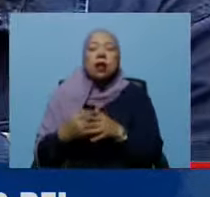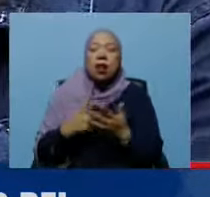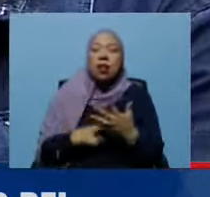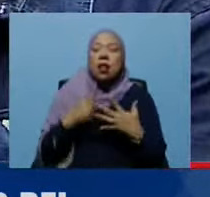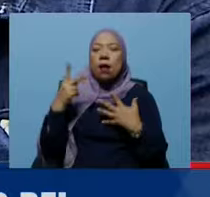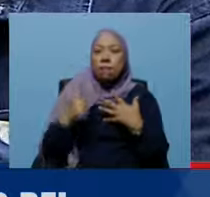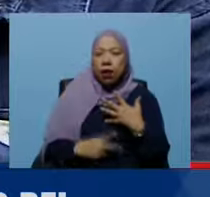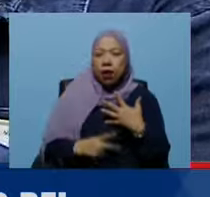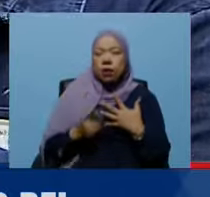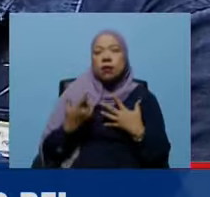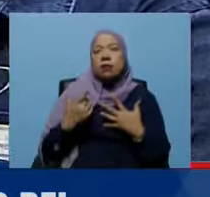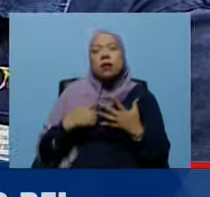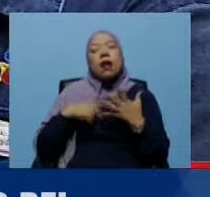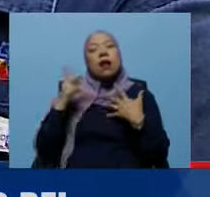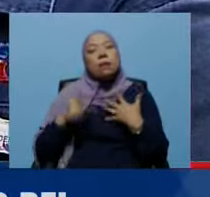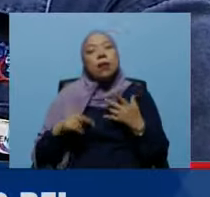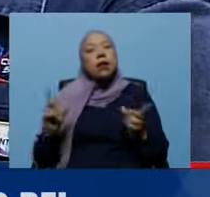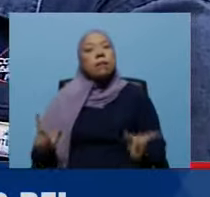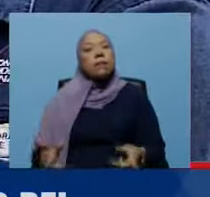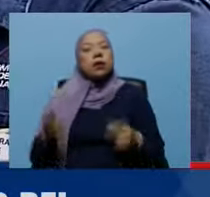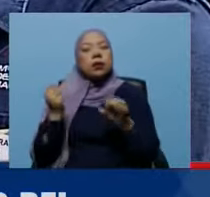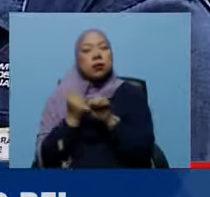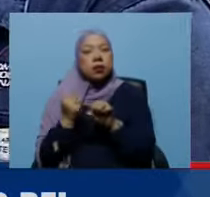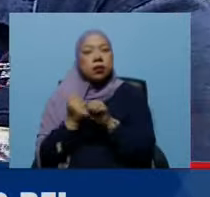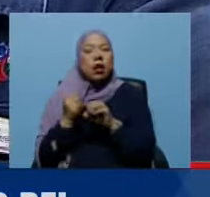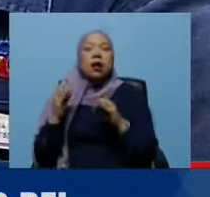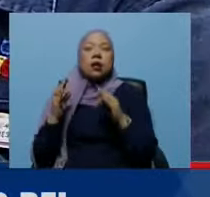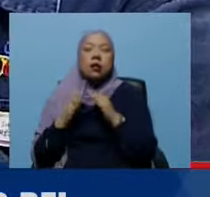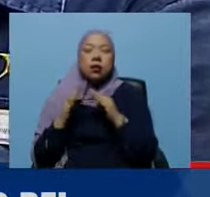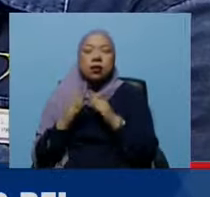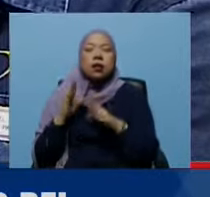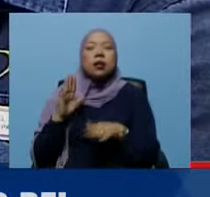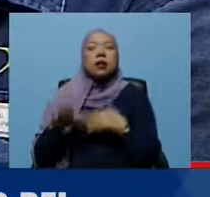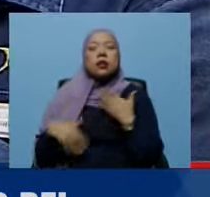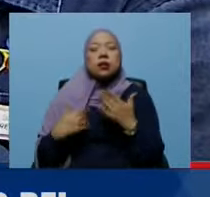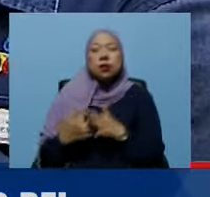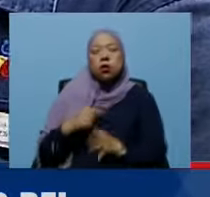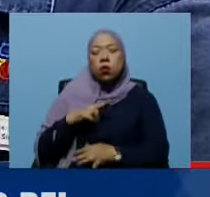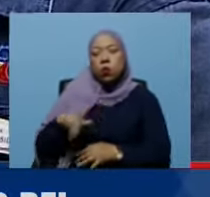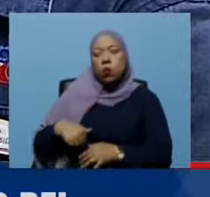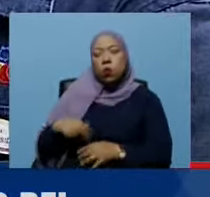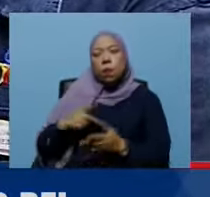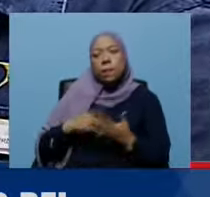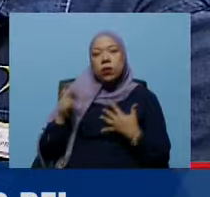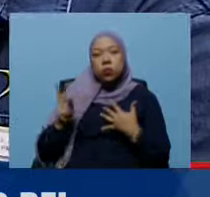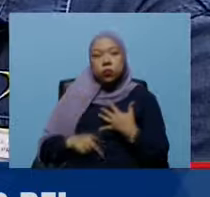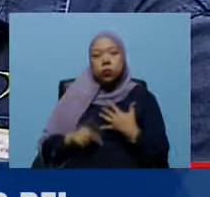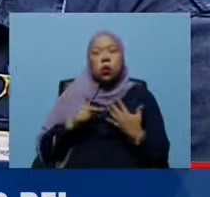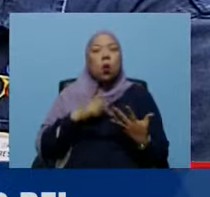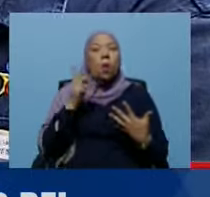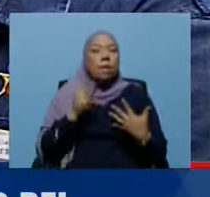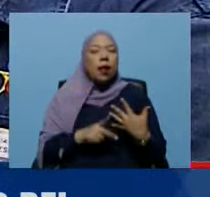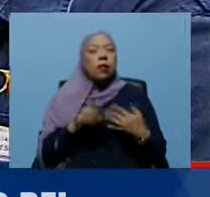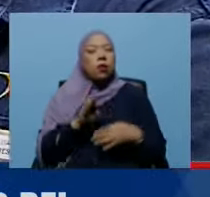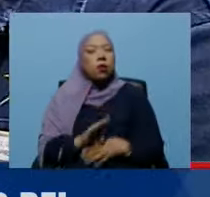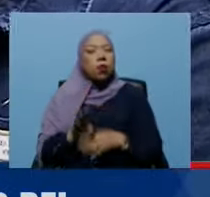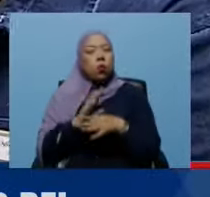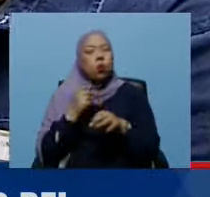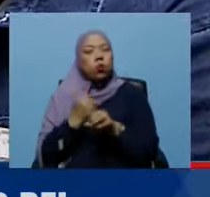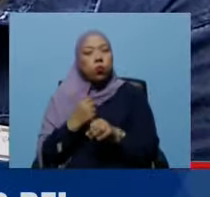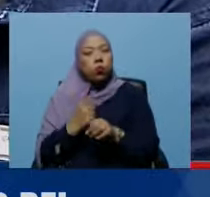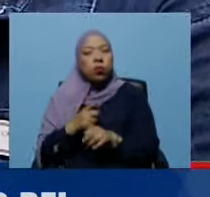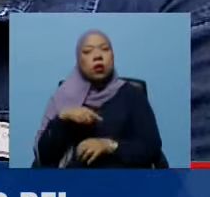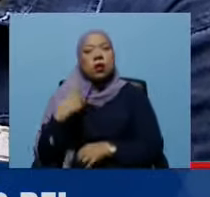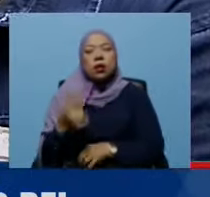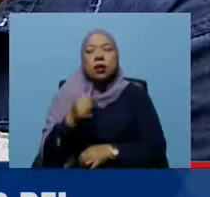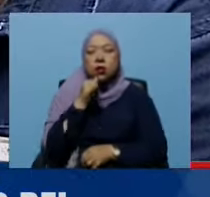planta. Esta planta permite, señora vicepresidenta, podernos nosotros planificar en un plan de mantenimiento para reactivar las siguientes